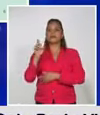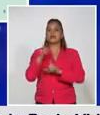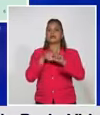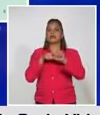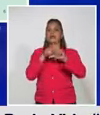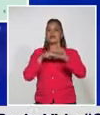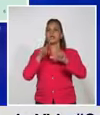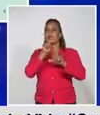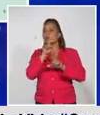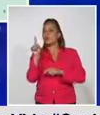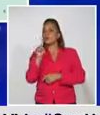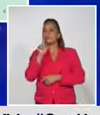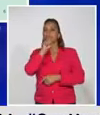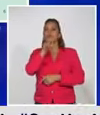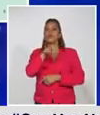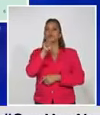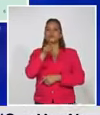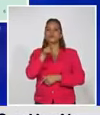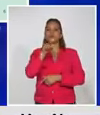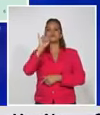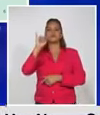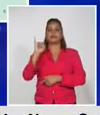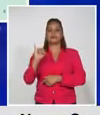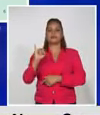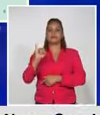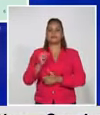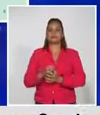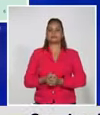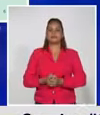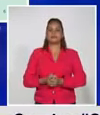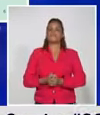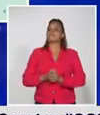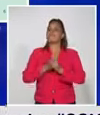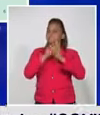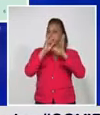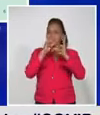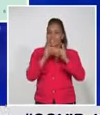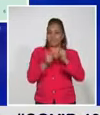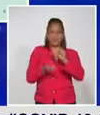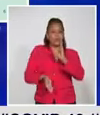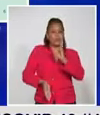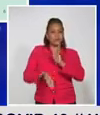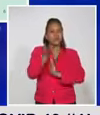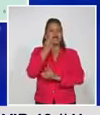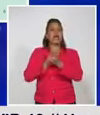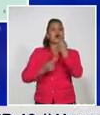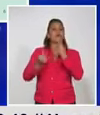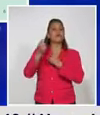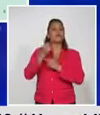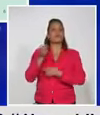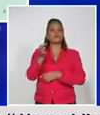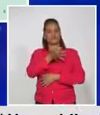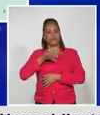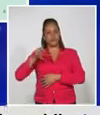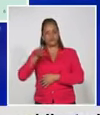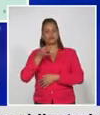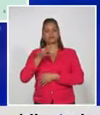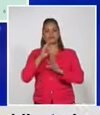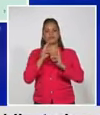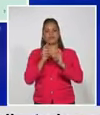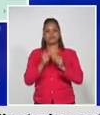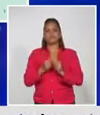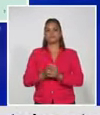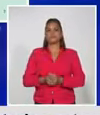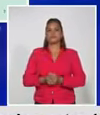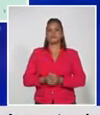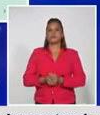11 y Cotorro 6. Cifras muy elevadas en algunos de sus municipios.